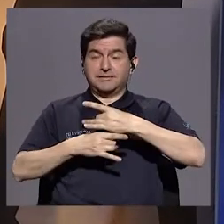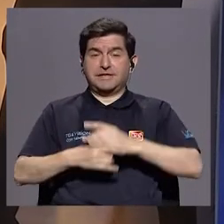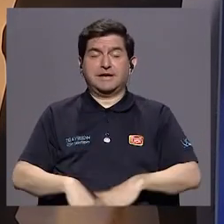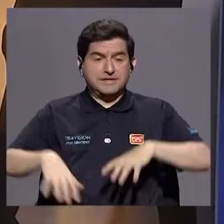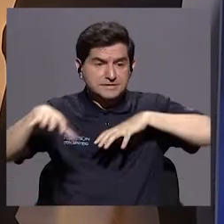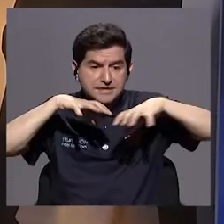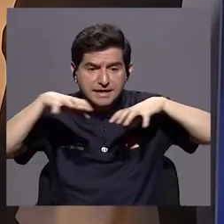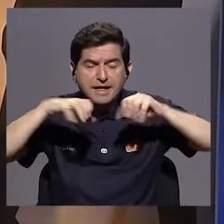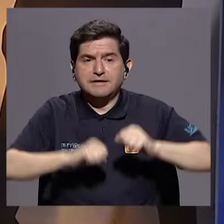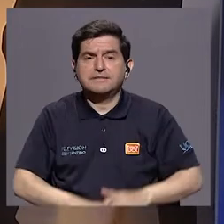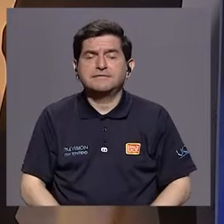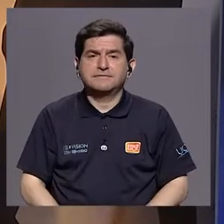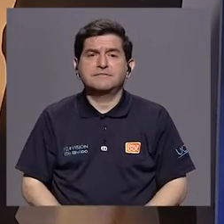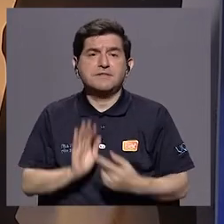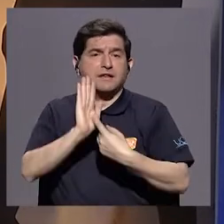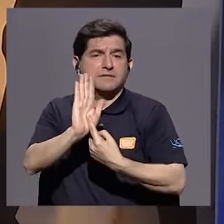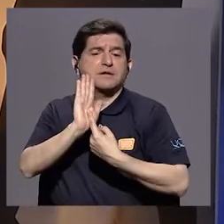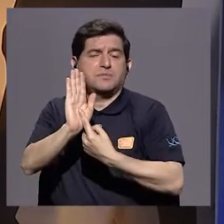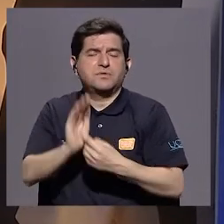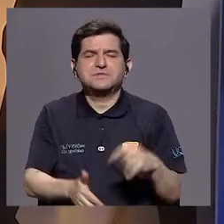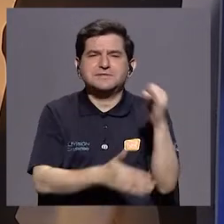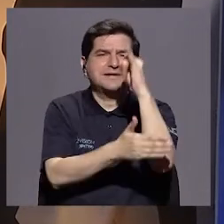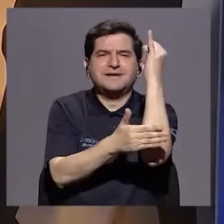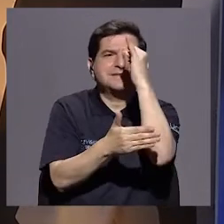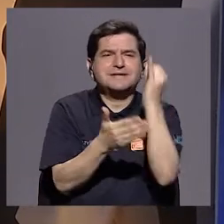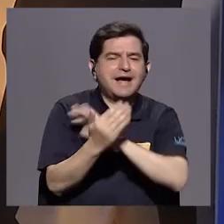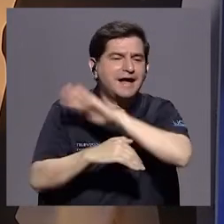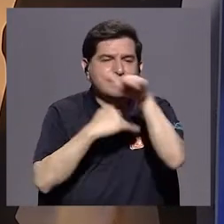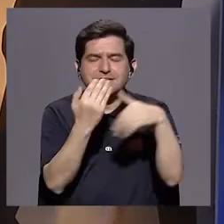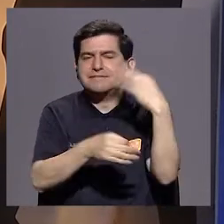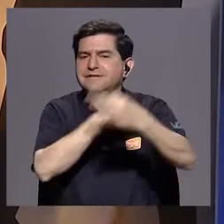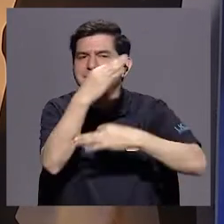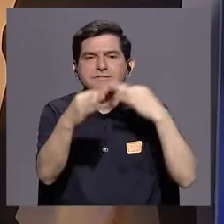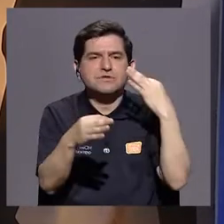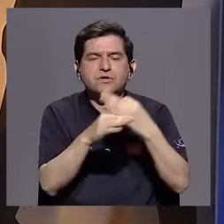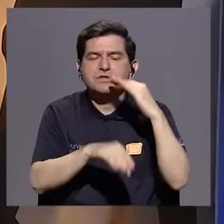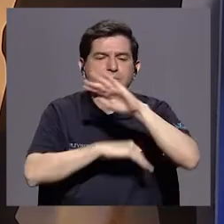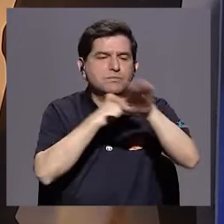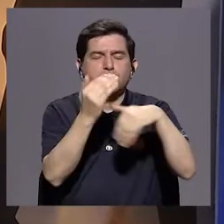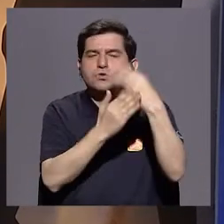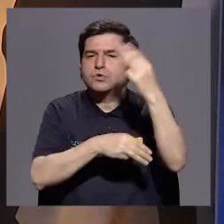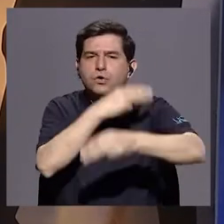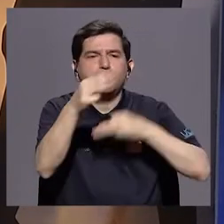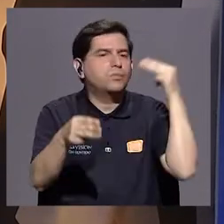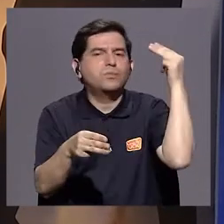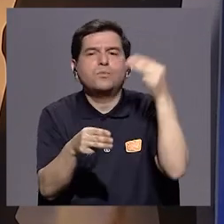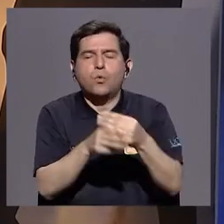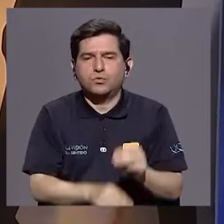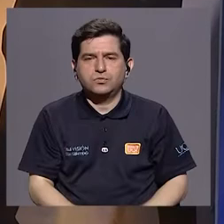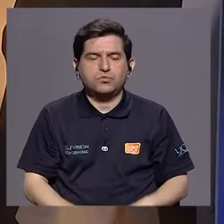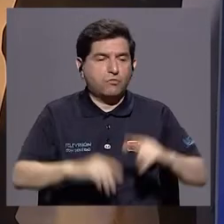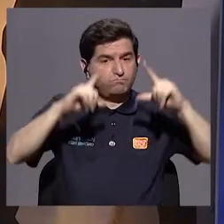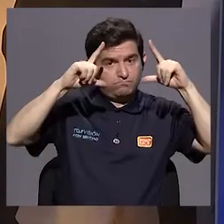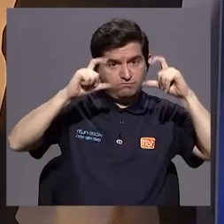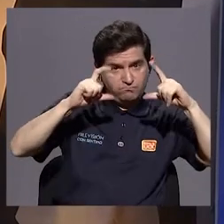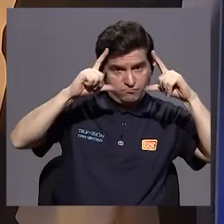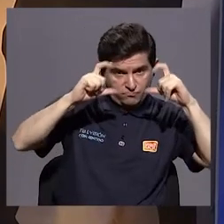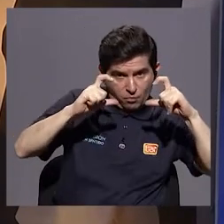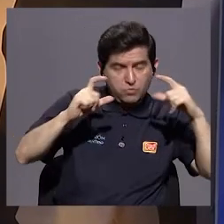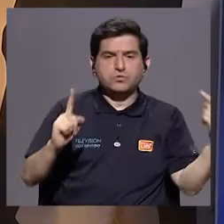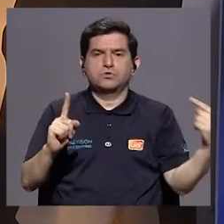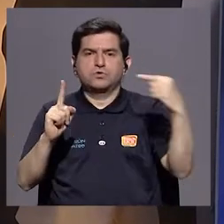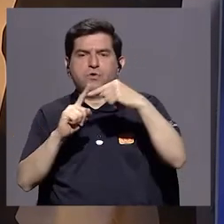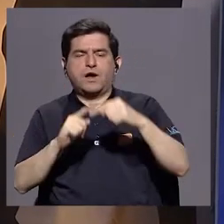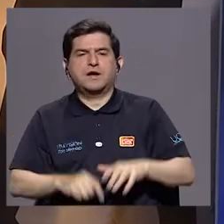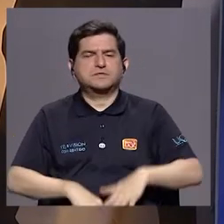bienal de qué arte como de todo de todo el mundo entonces va a ver desde fotografías hasta